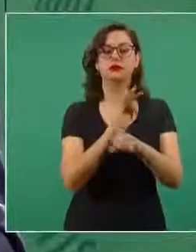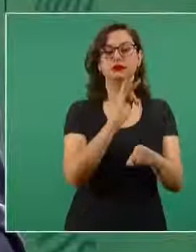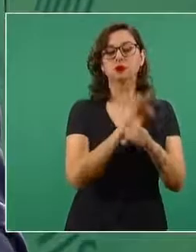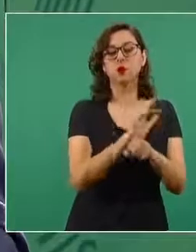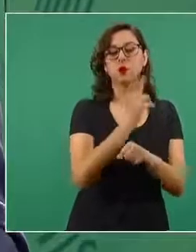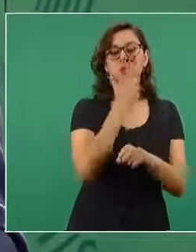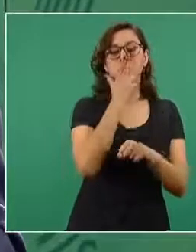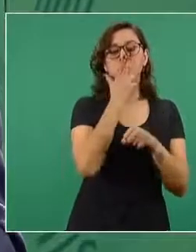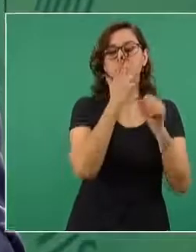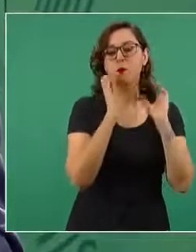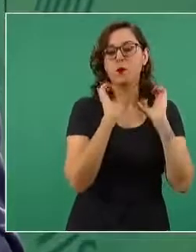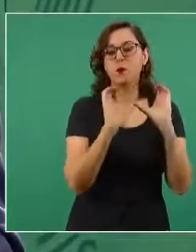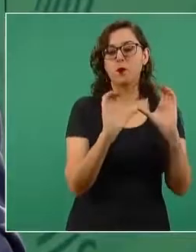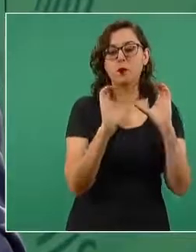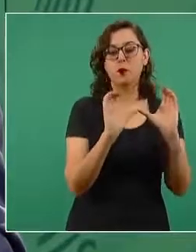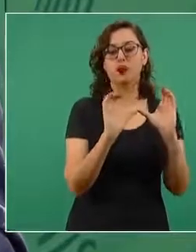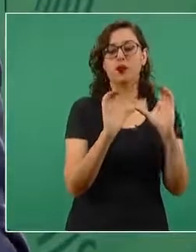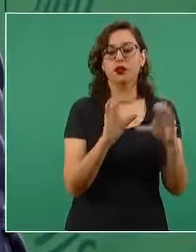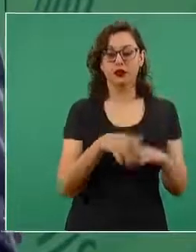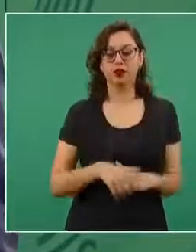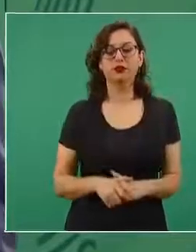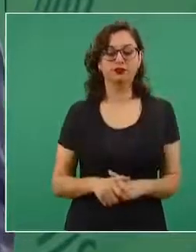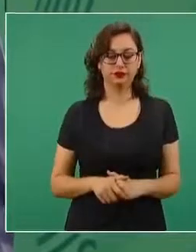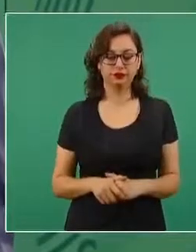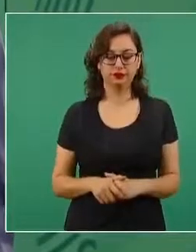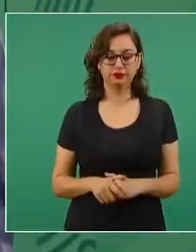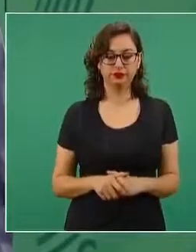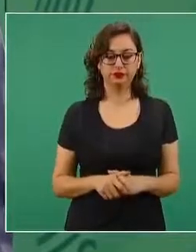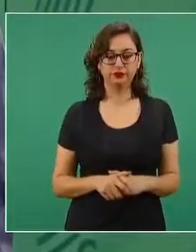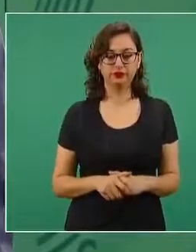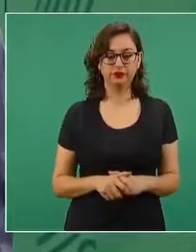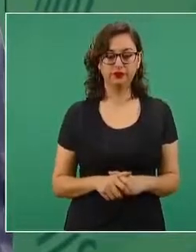para enfrentar el problema del cambio climático.